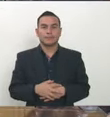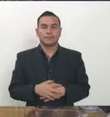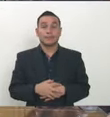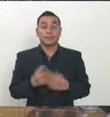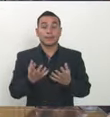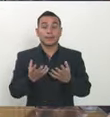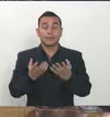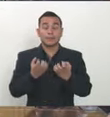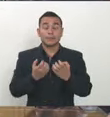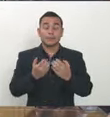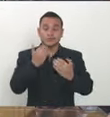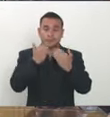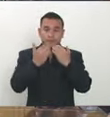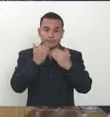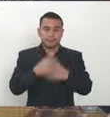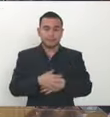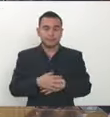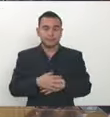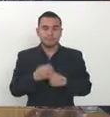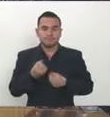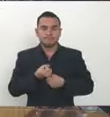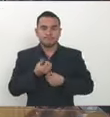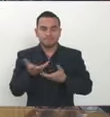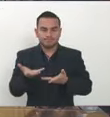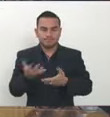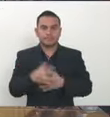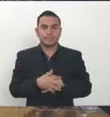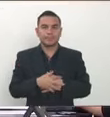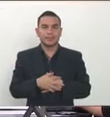Quiero decir una cosa, y es de que